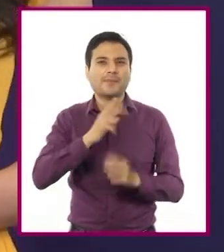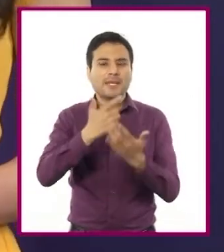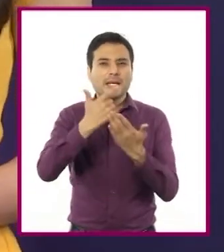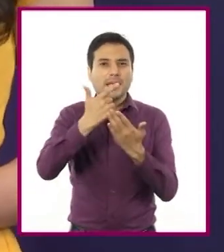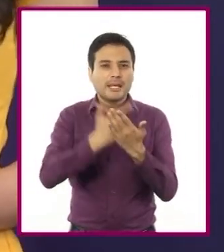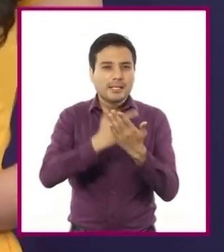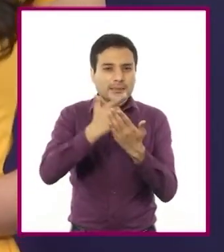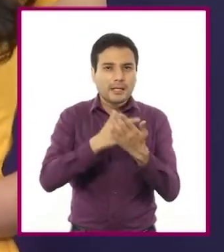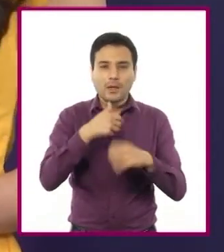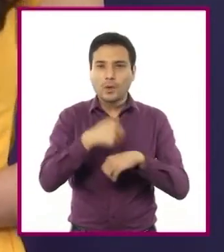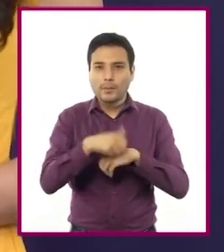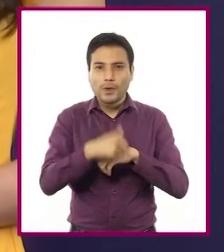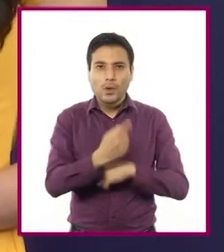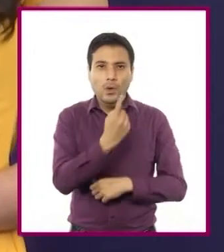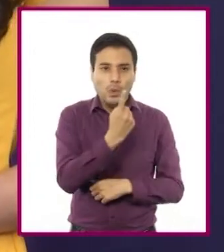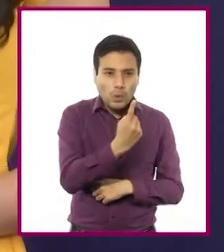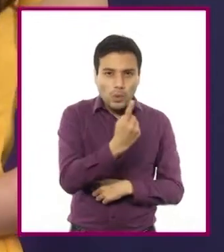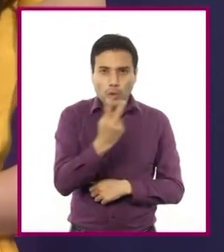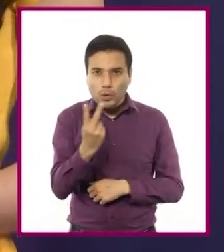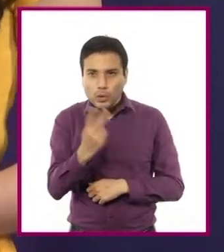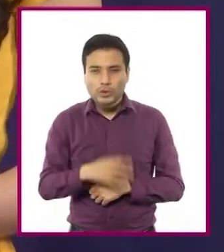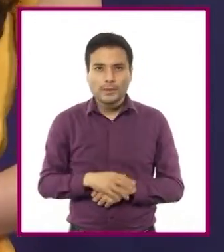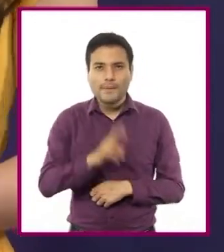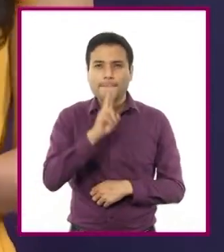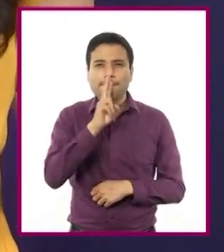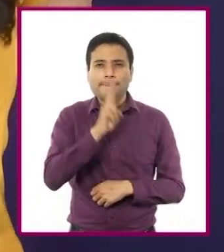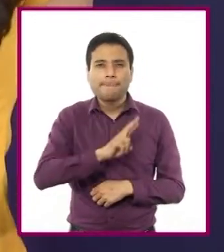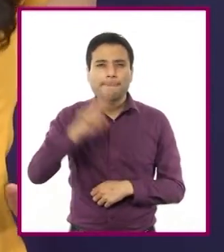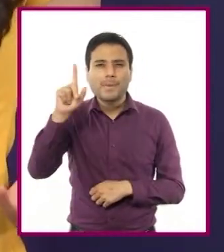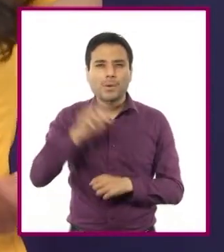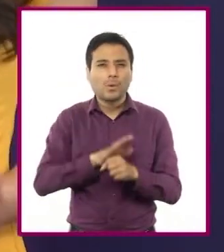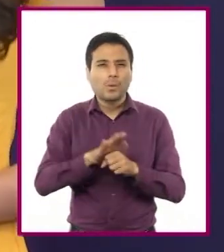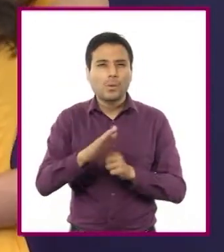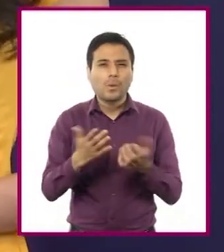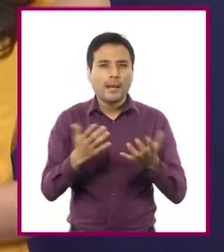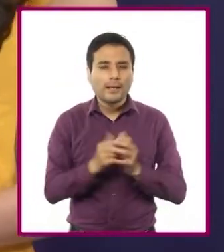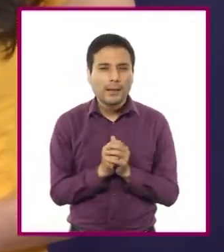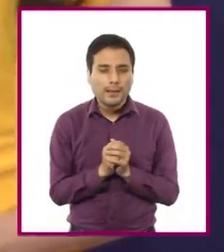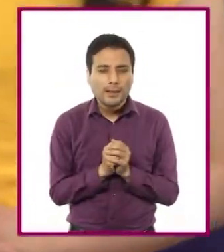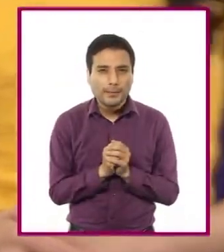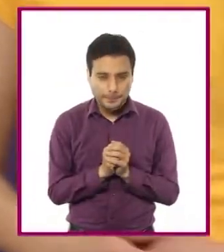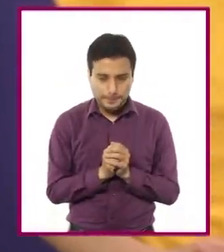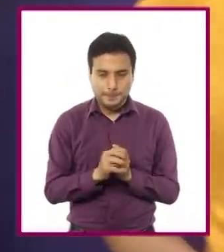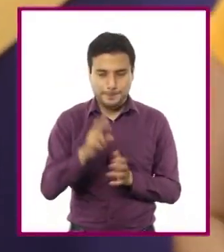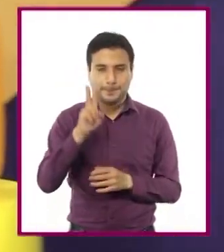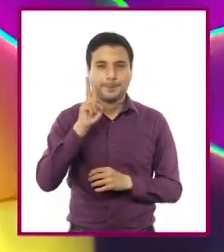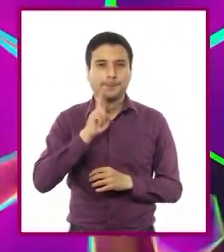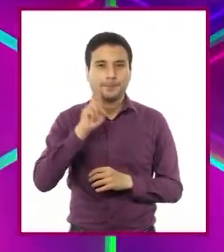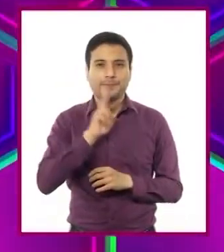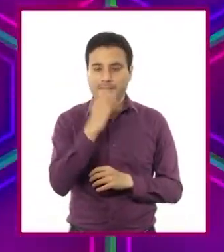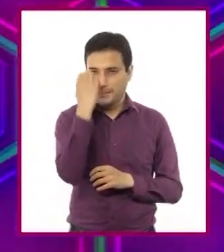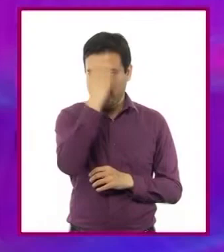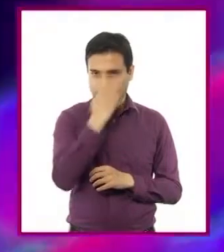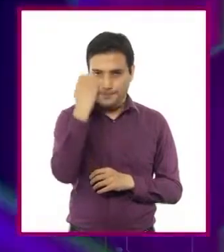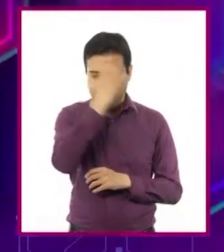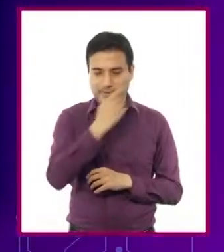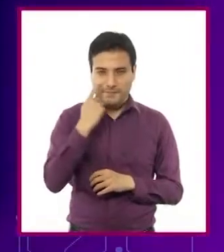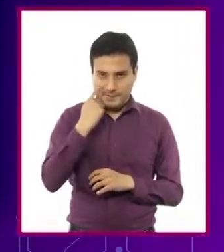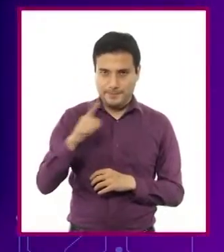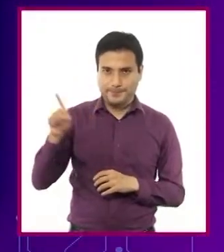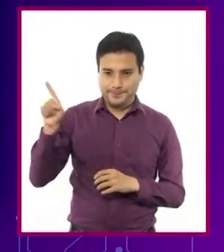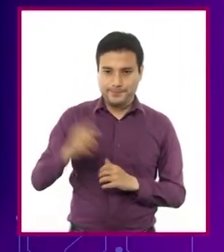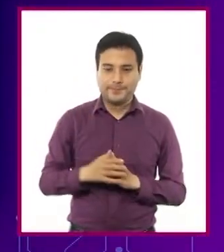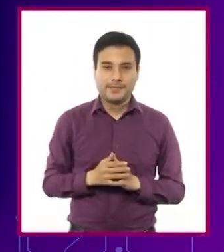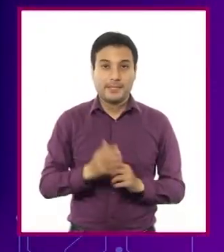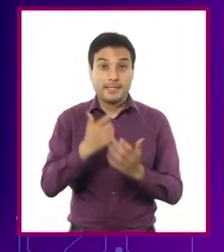y si coincide con la que tiene menor desviación media, se puede argumentar esa relación. En las siguientes listas